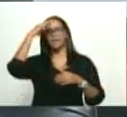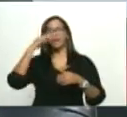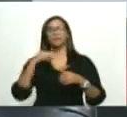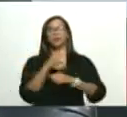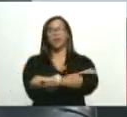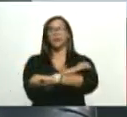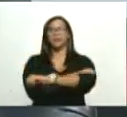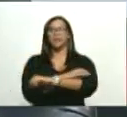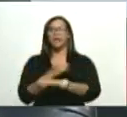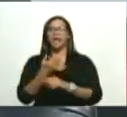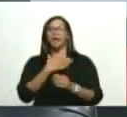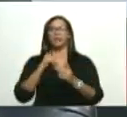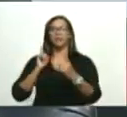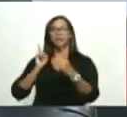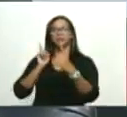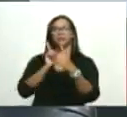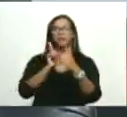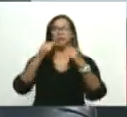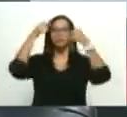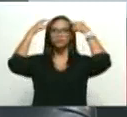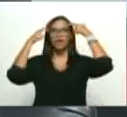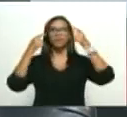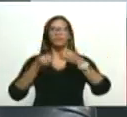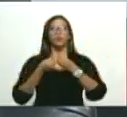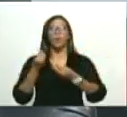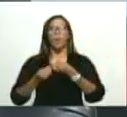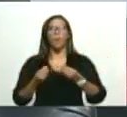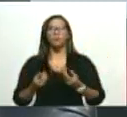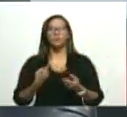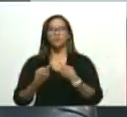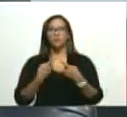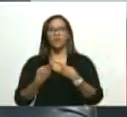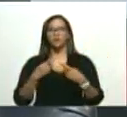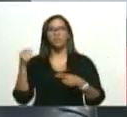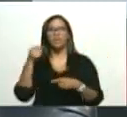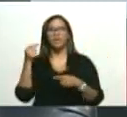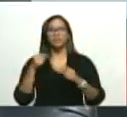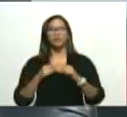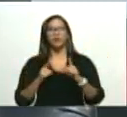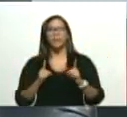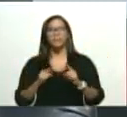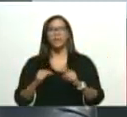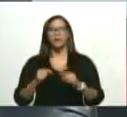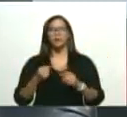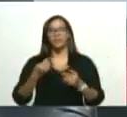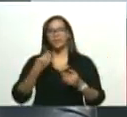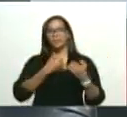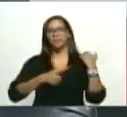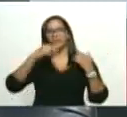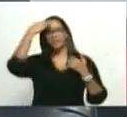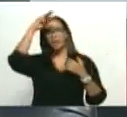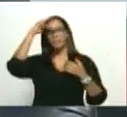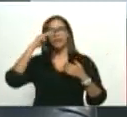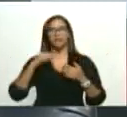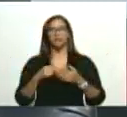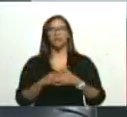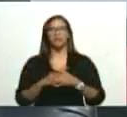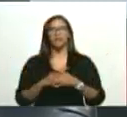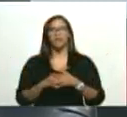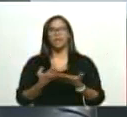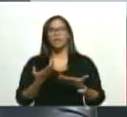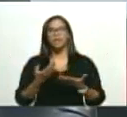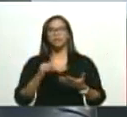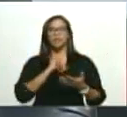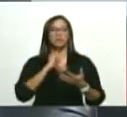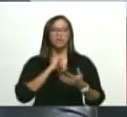de aproximar con Hugo Chávez, como si eso fuera una cuestión negativa, pero el hecho de que él sale, se elige, y con un voto